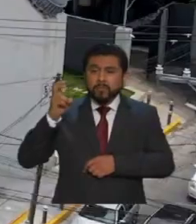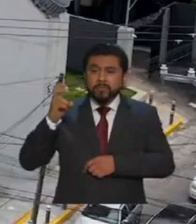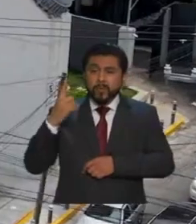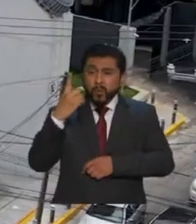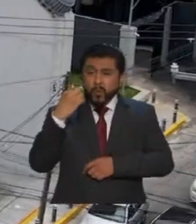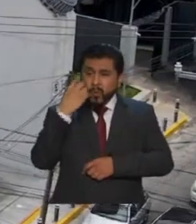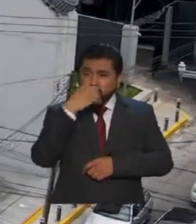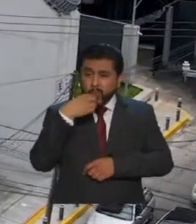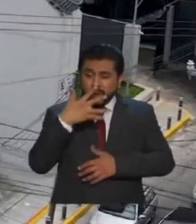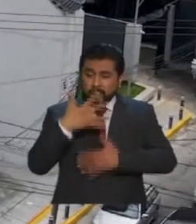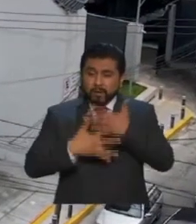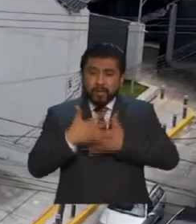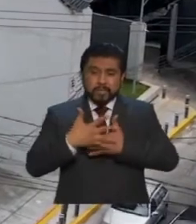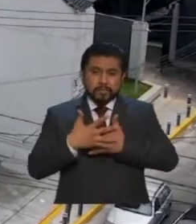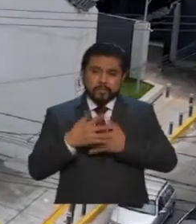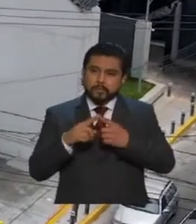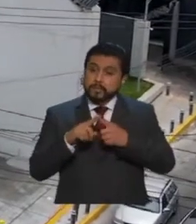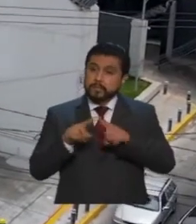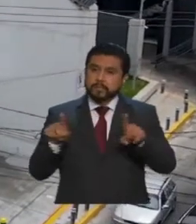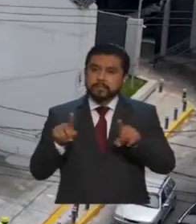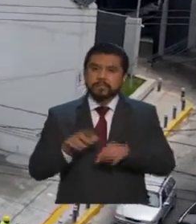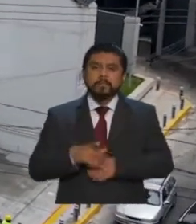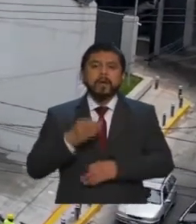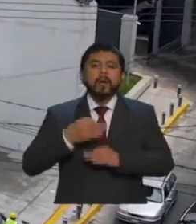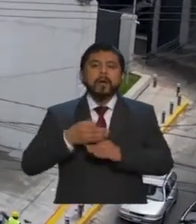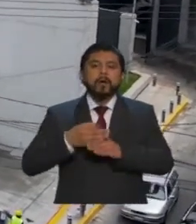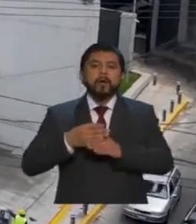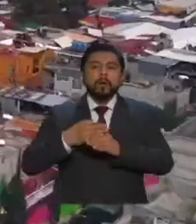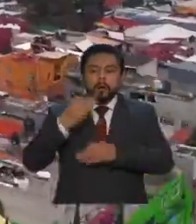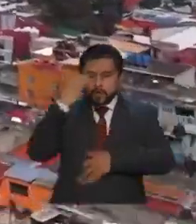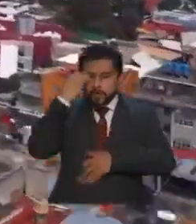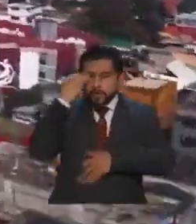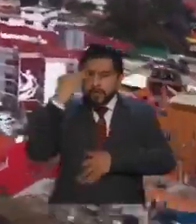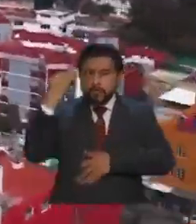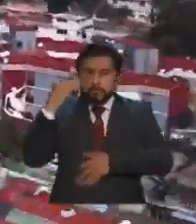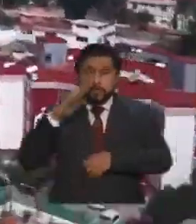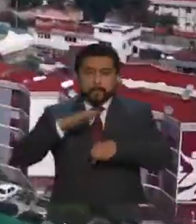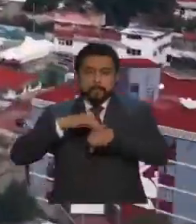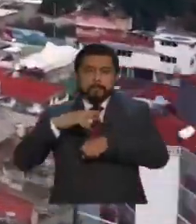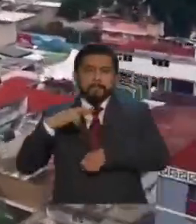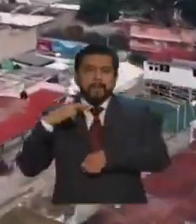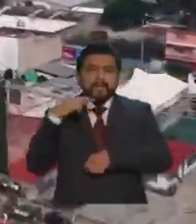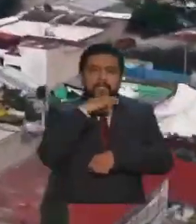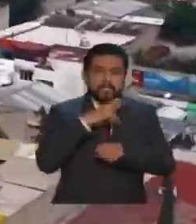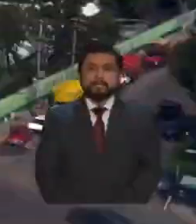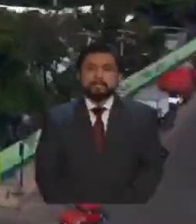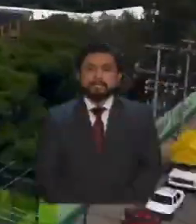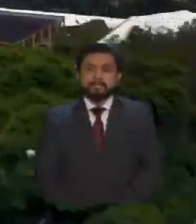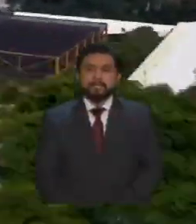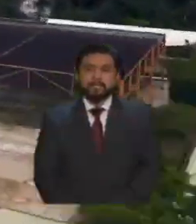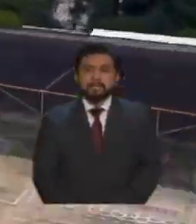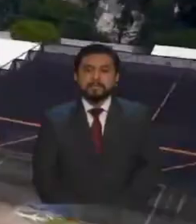cuarto. Y ahorita pues el tiempo va a ser muy, muy poco el traslado.